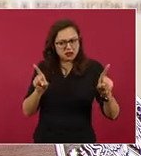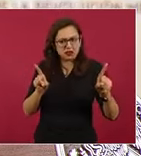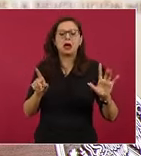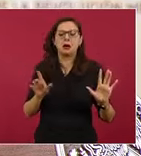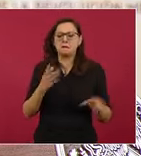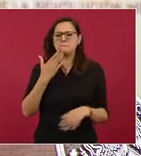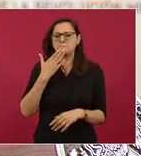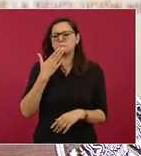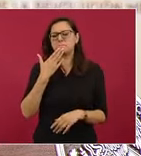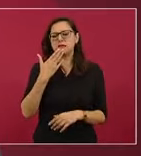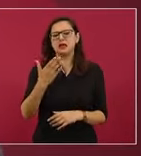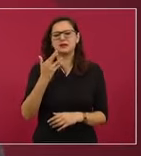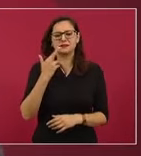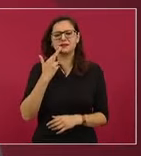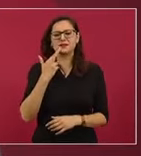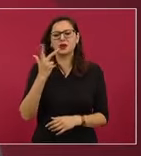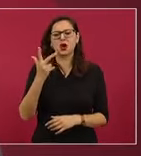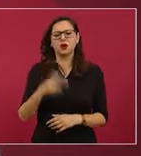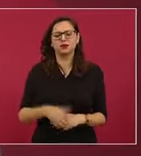O sea,